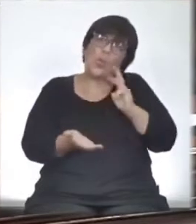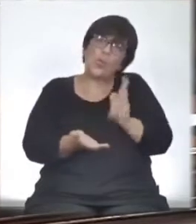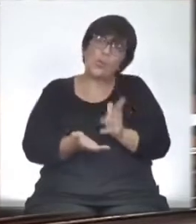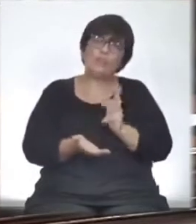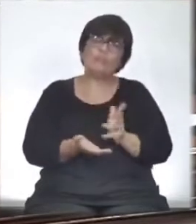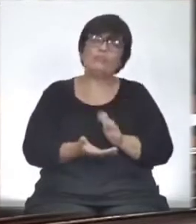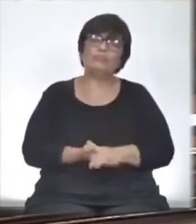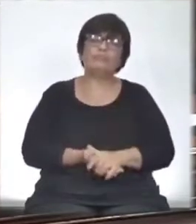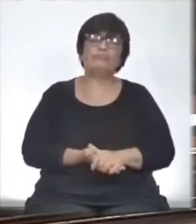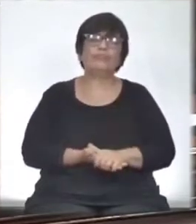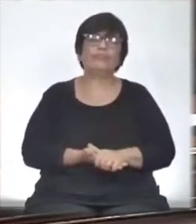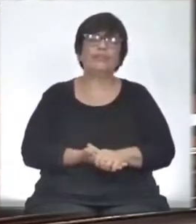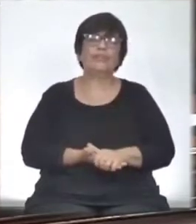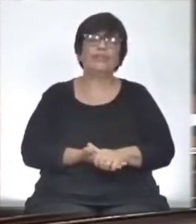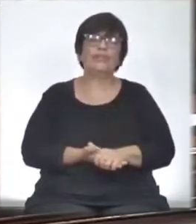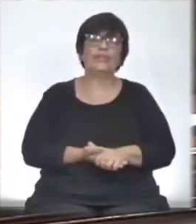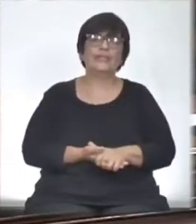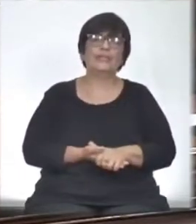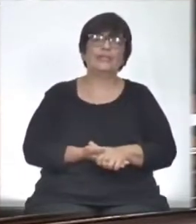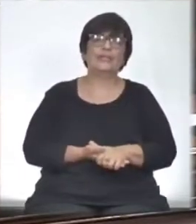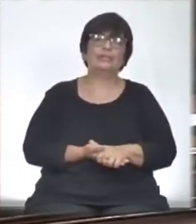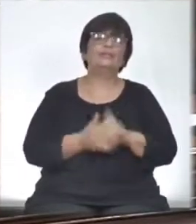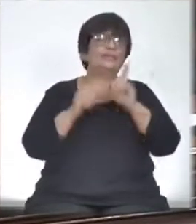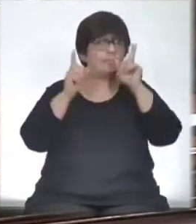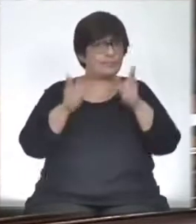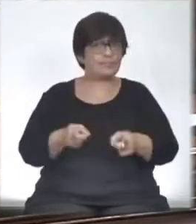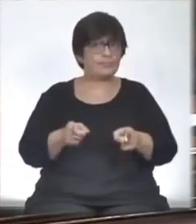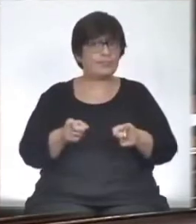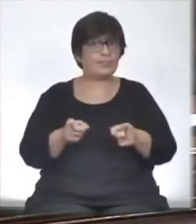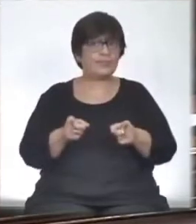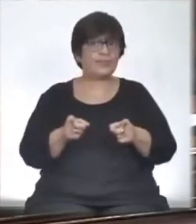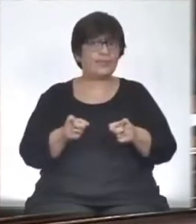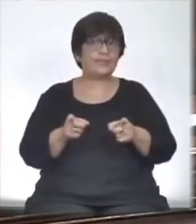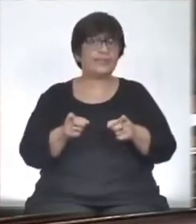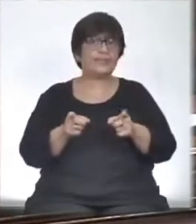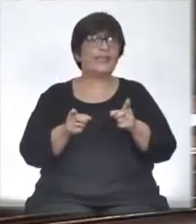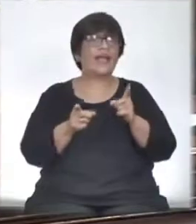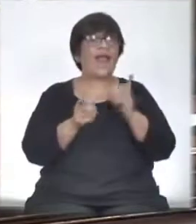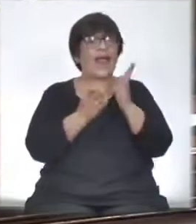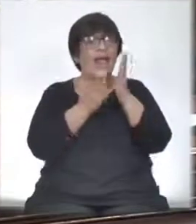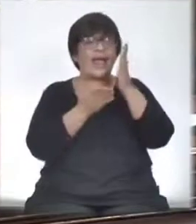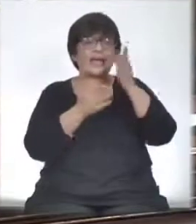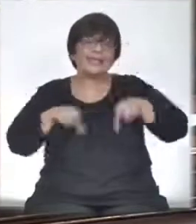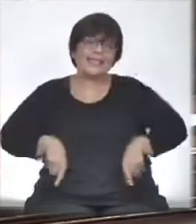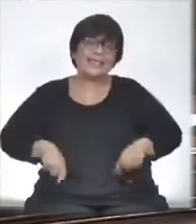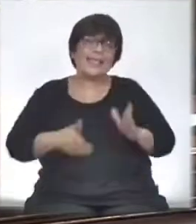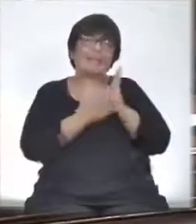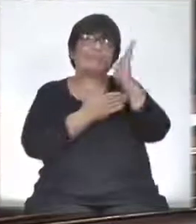y a las 19 intendencias departamentales.